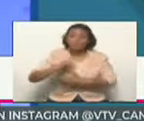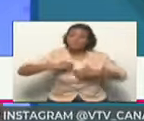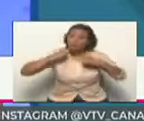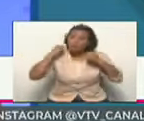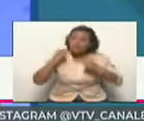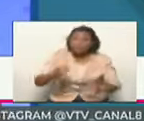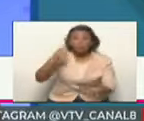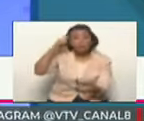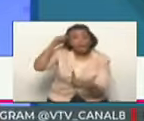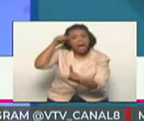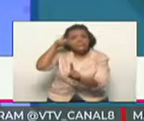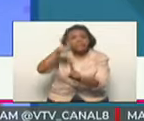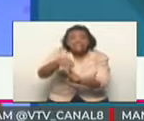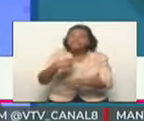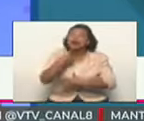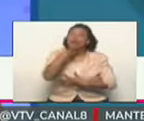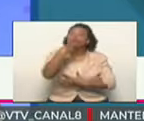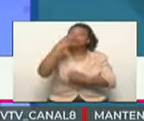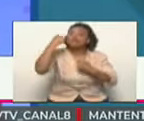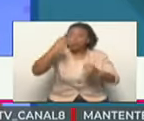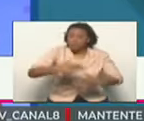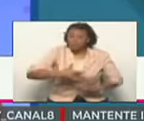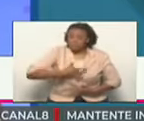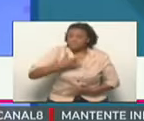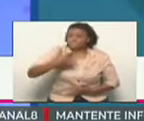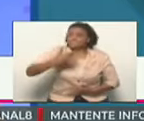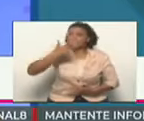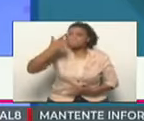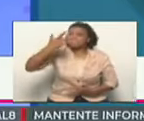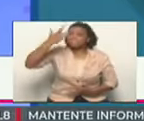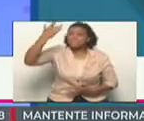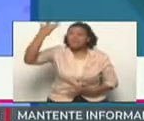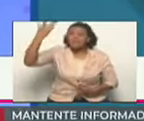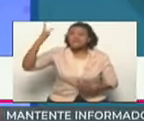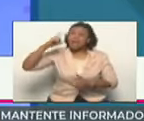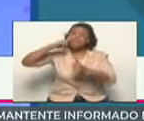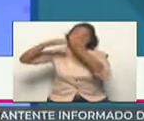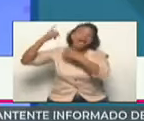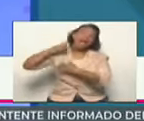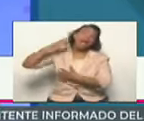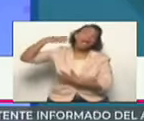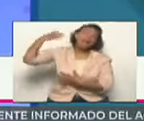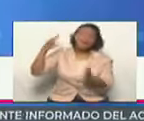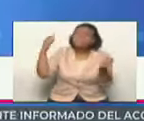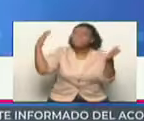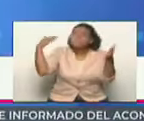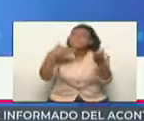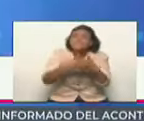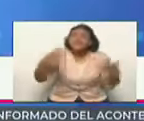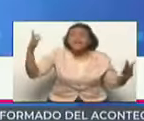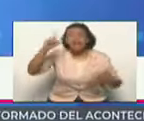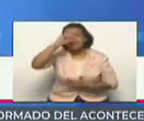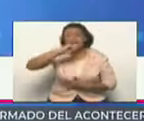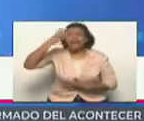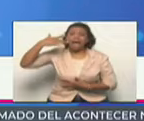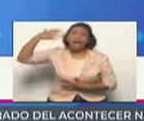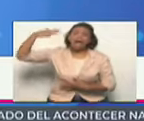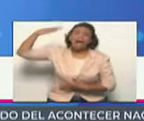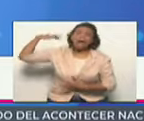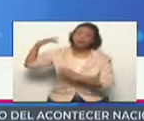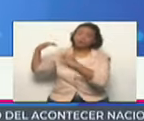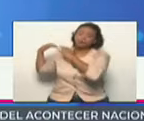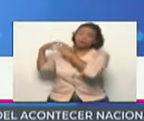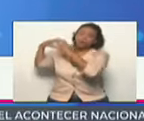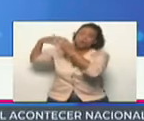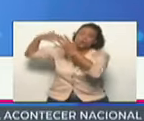fortaleciendo esa voz que viene de milenariamente, desde siempre viene la voz de nuestros ancestros. Y es la voz que